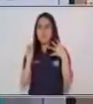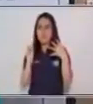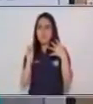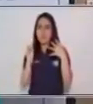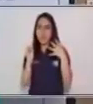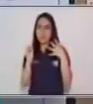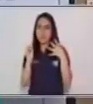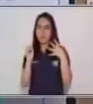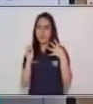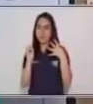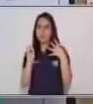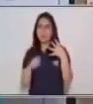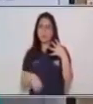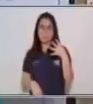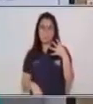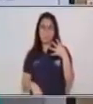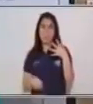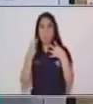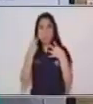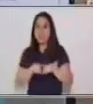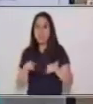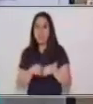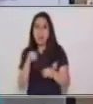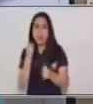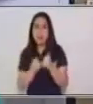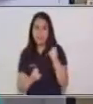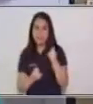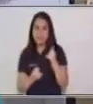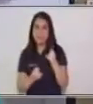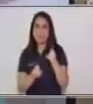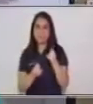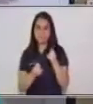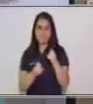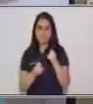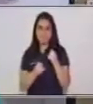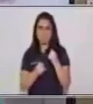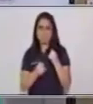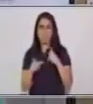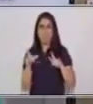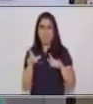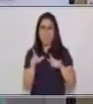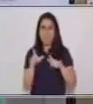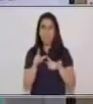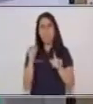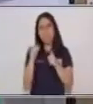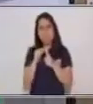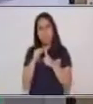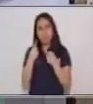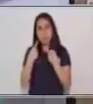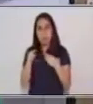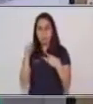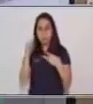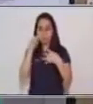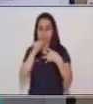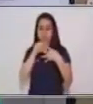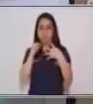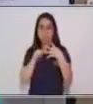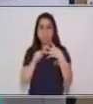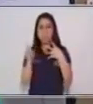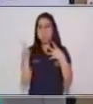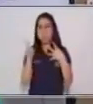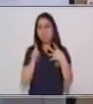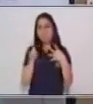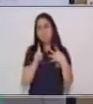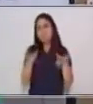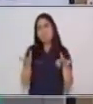el niño y sacudido, sacudido, y o, por lo tanto esto hace rima,